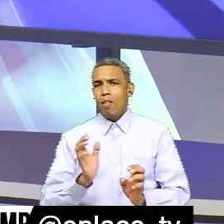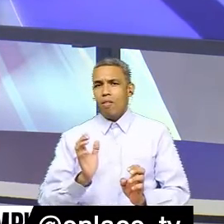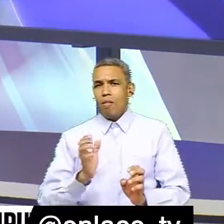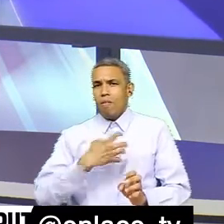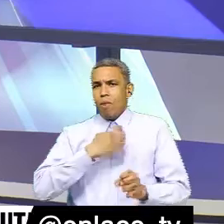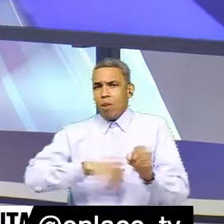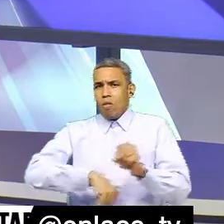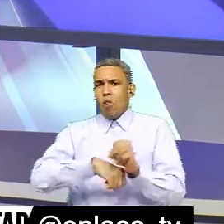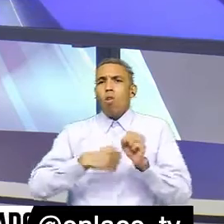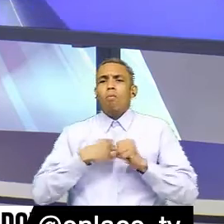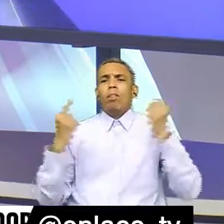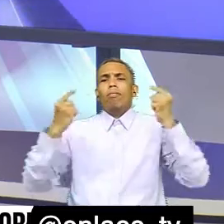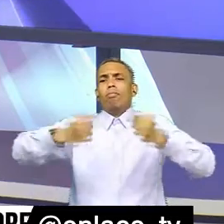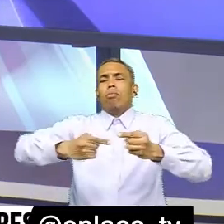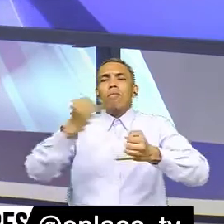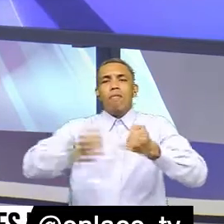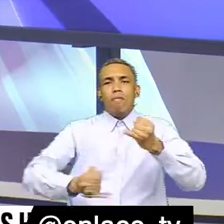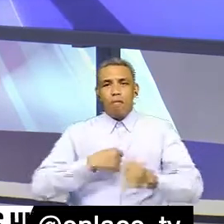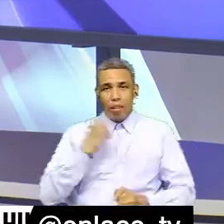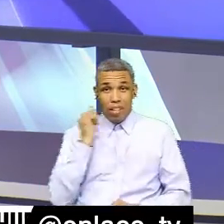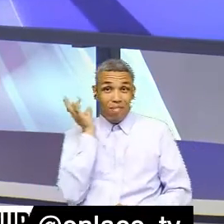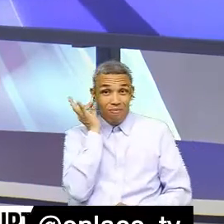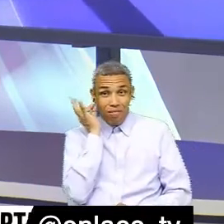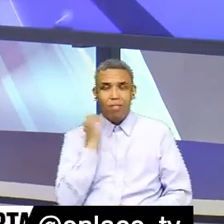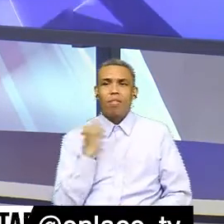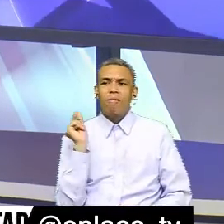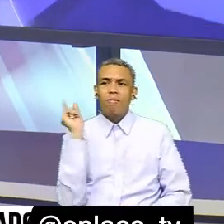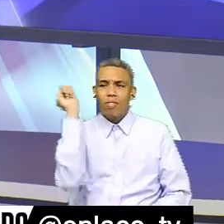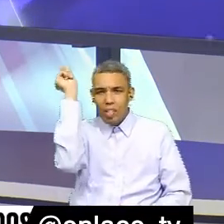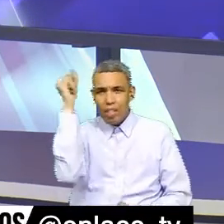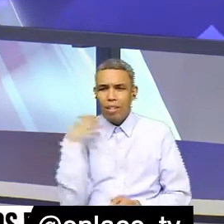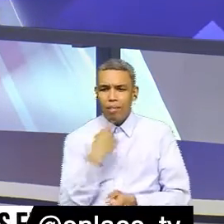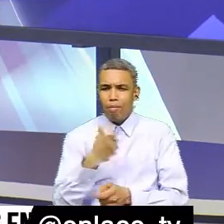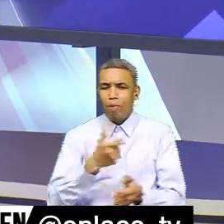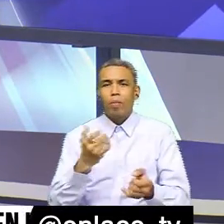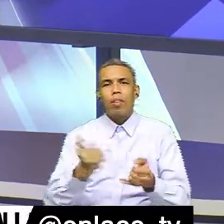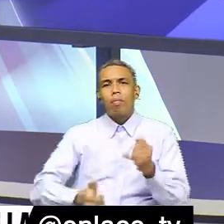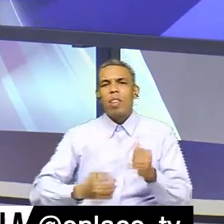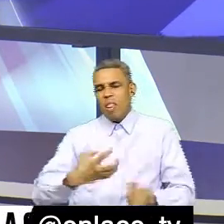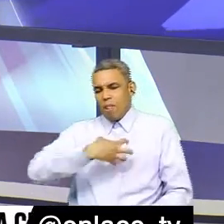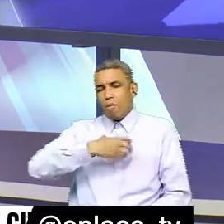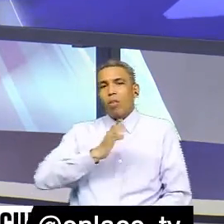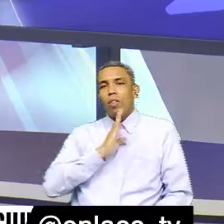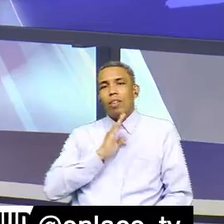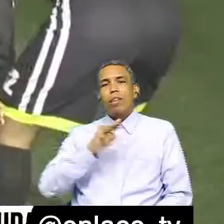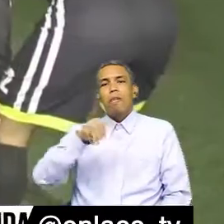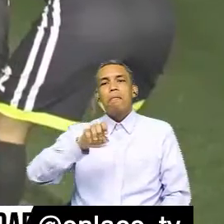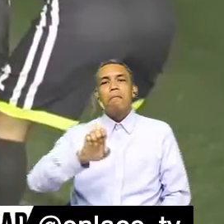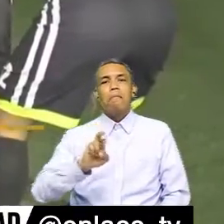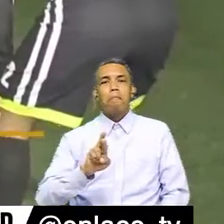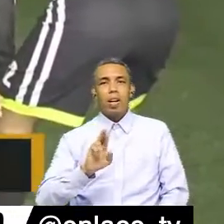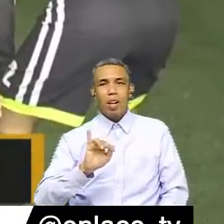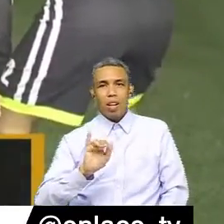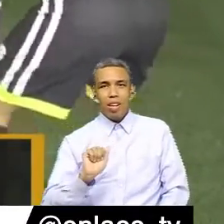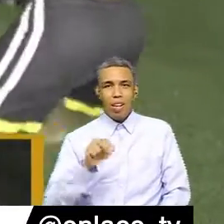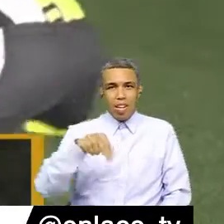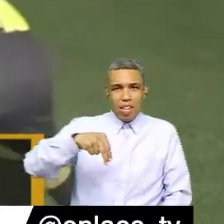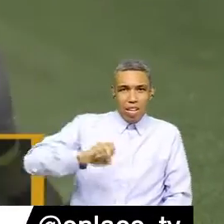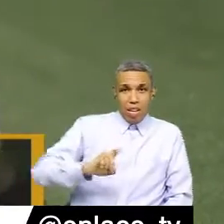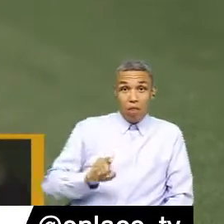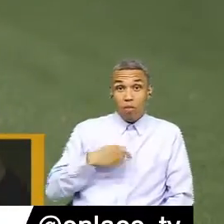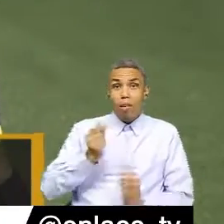fútbol copa inderba 2016 rama femenina marianos fc se quedó con el título de campeón la gestora social del municipio